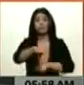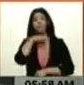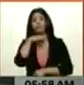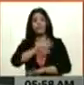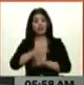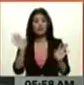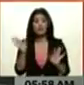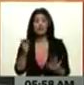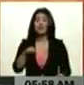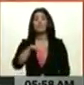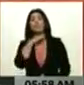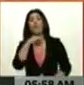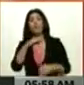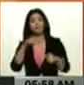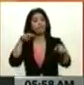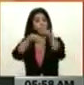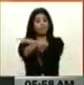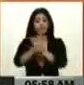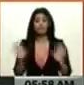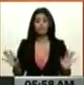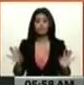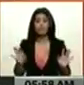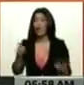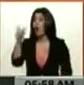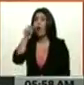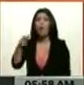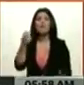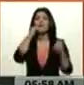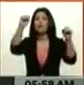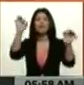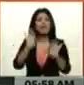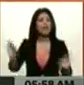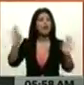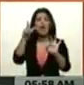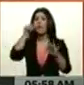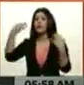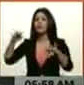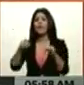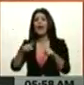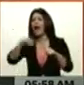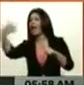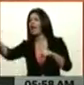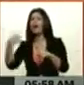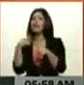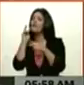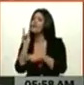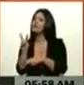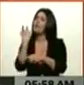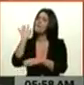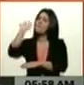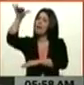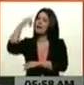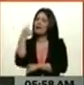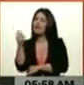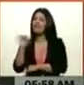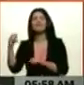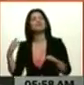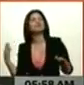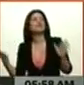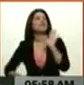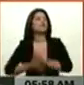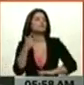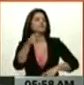ni siquiera venía. A lo mejor ese chamo estaba tripeándose un partido de Pantera de Miranda, chico, que queda aquí al lado, aquí abajo en las Naciones Unidas. Y dejó un